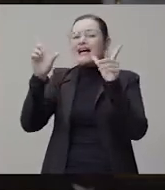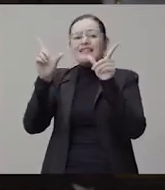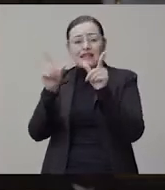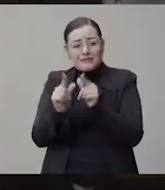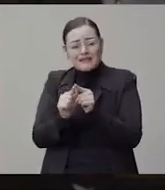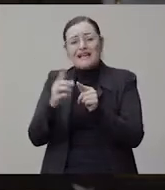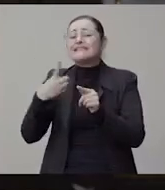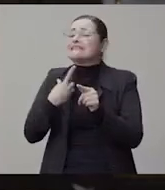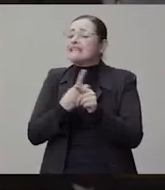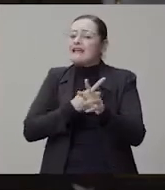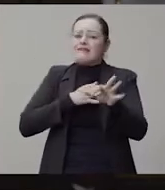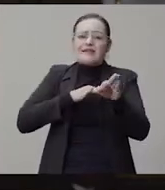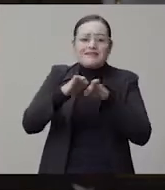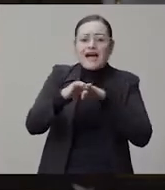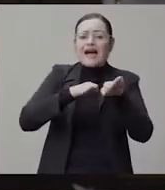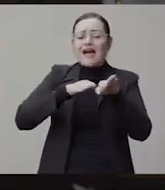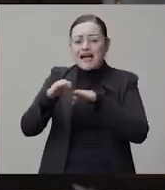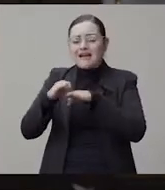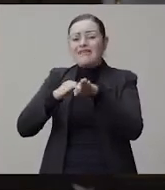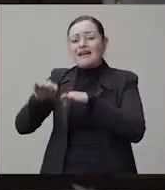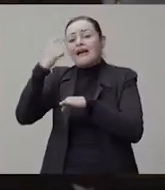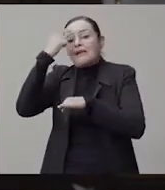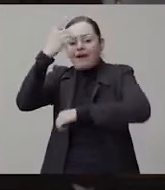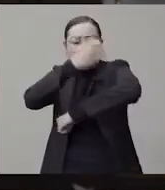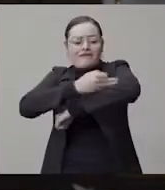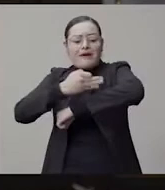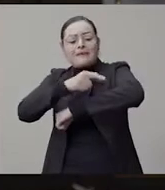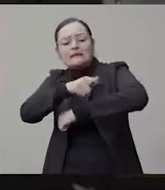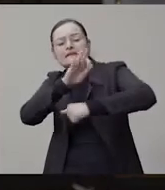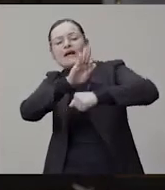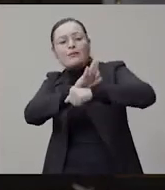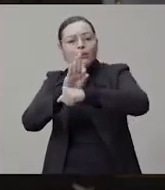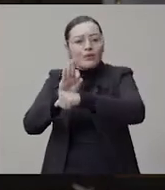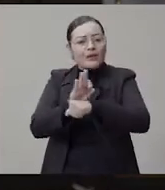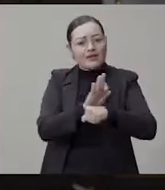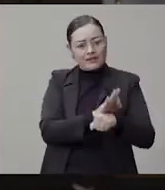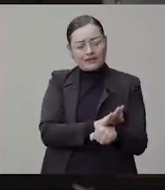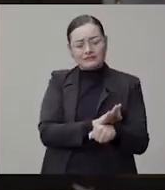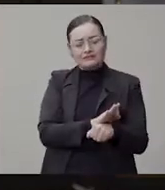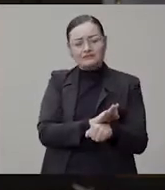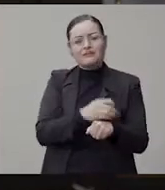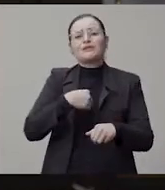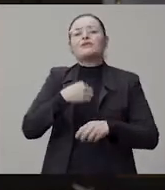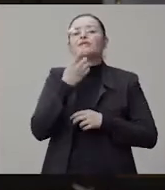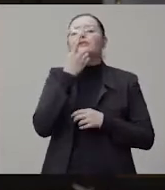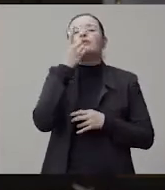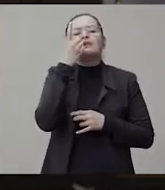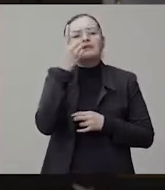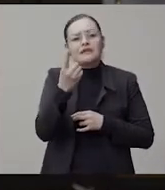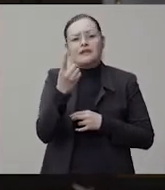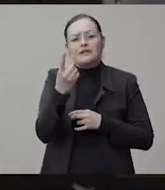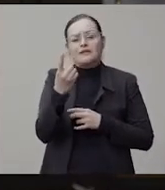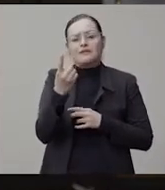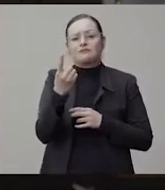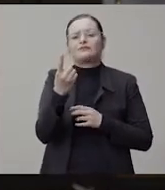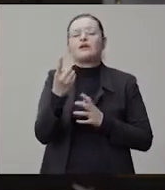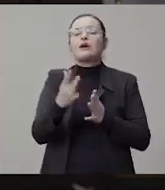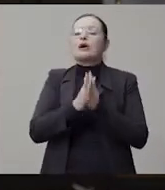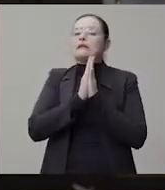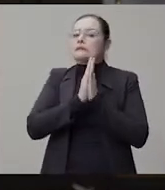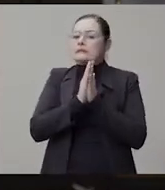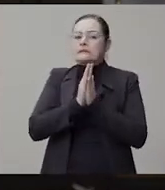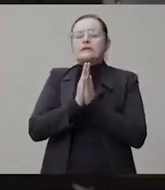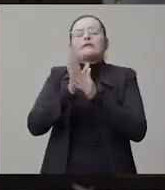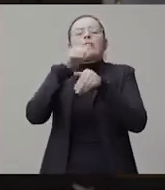vuelta la hoja hay que ponerse a trabajar por el bienestar de nuestras familias hago un llamado a que